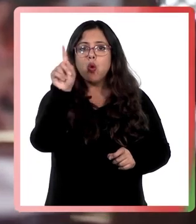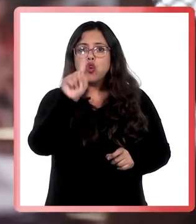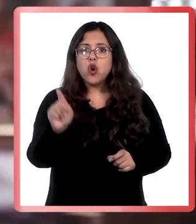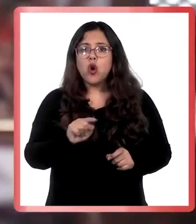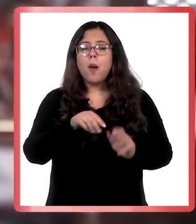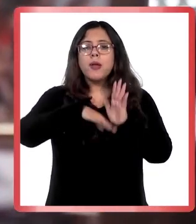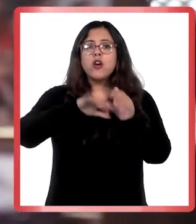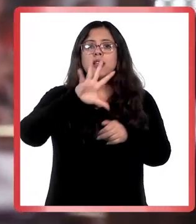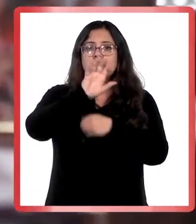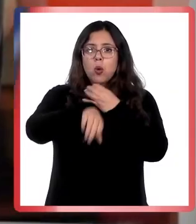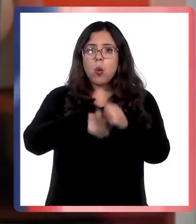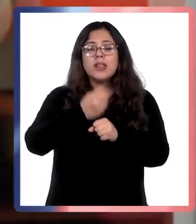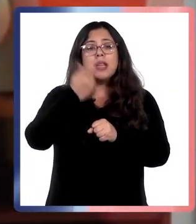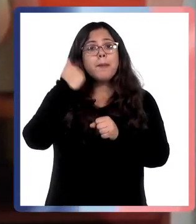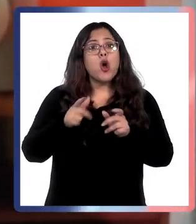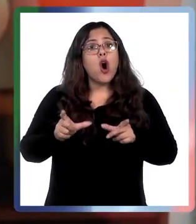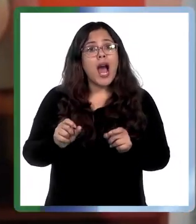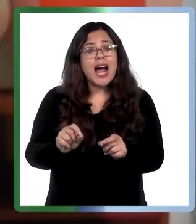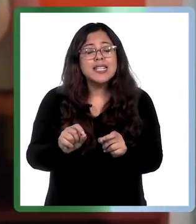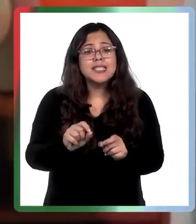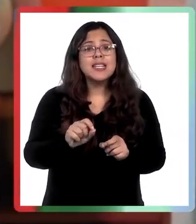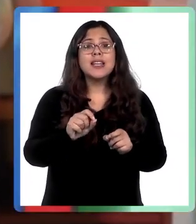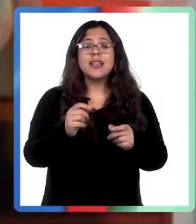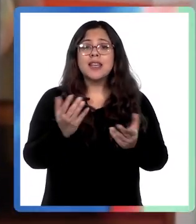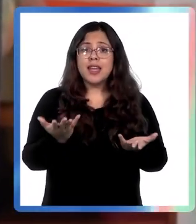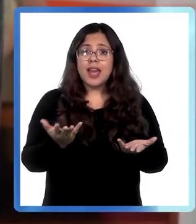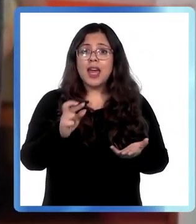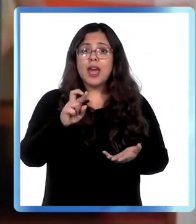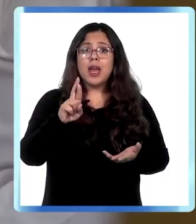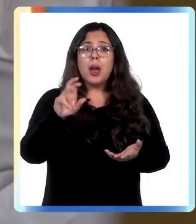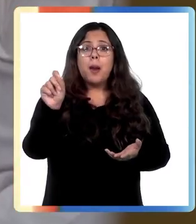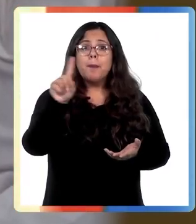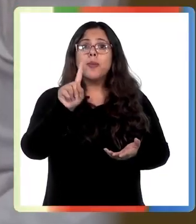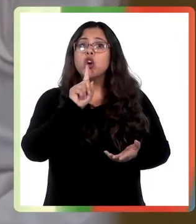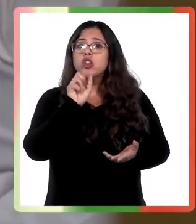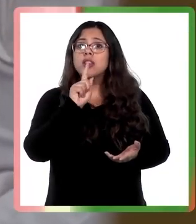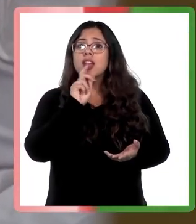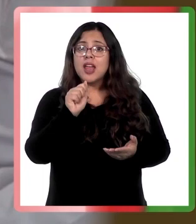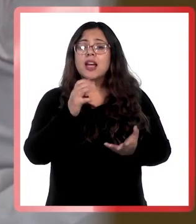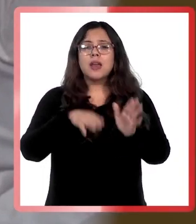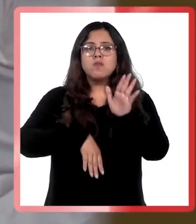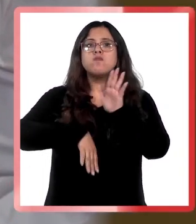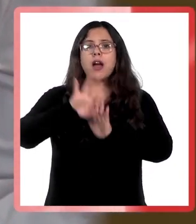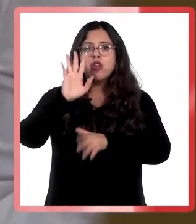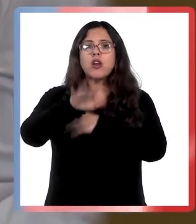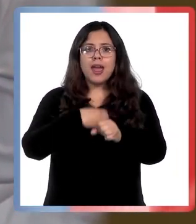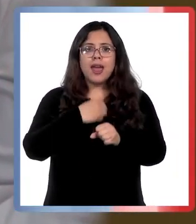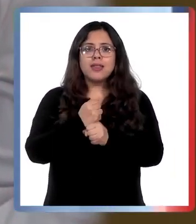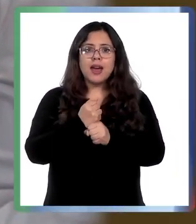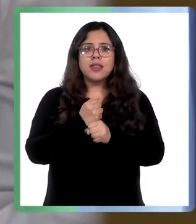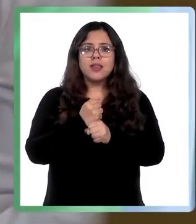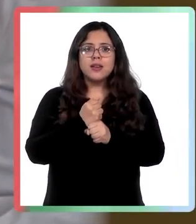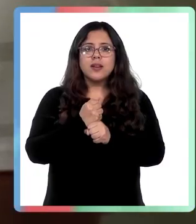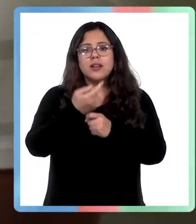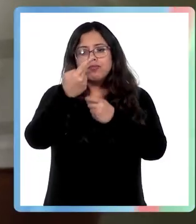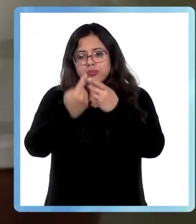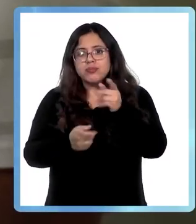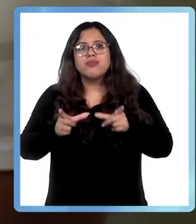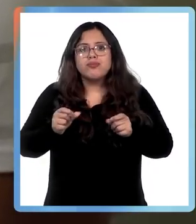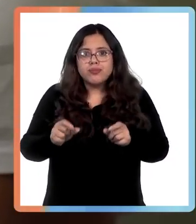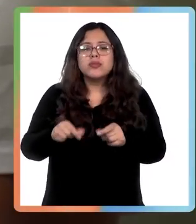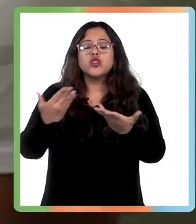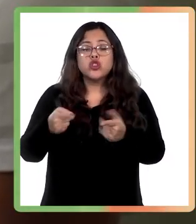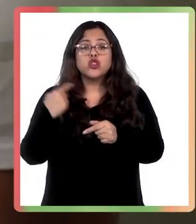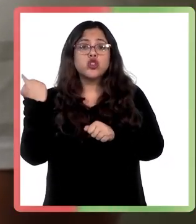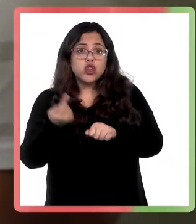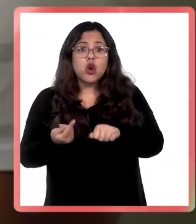la próstata empieza a aparecer más tarde y los otros cánceres también más tarde. Entonces, los urólogos invitamos a los hombres a que se